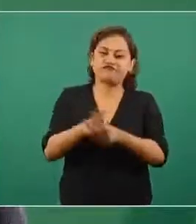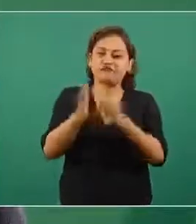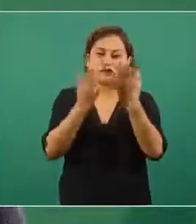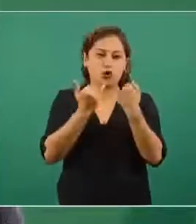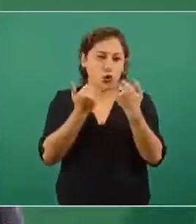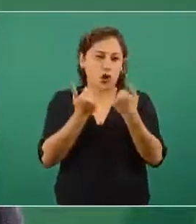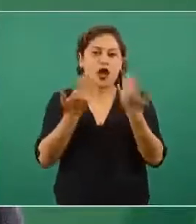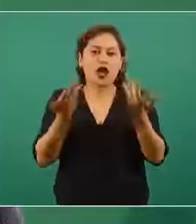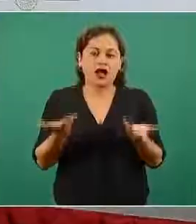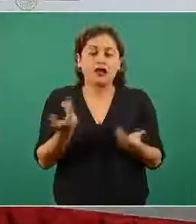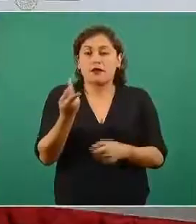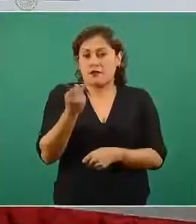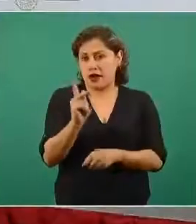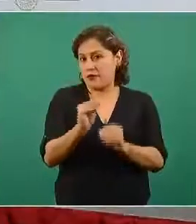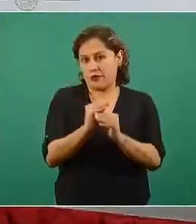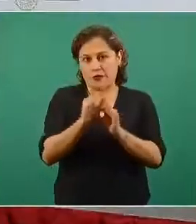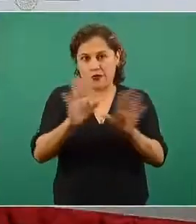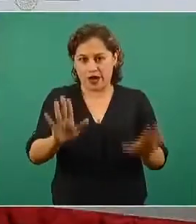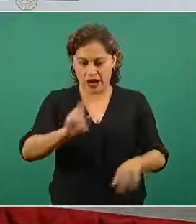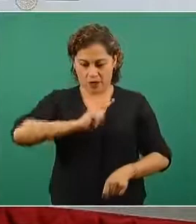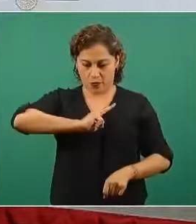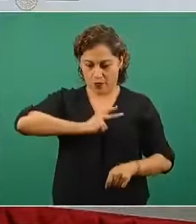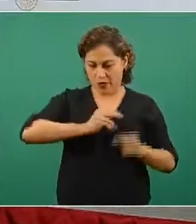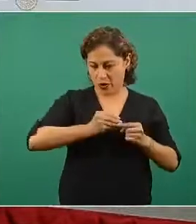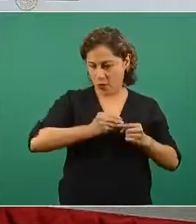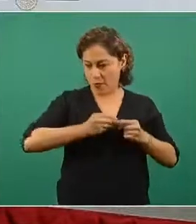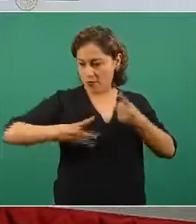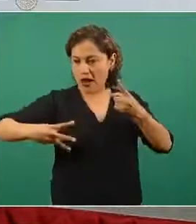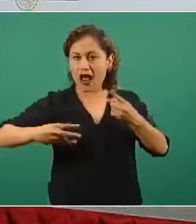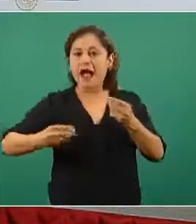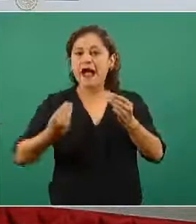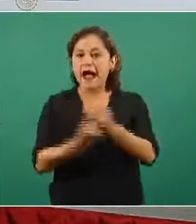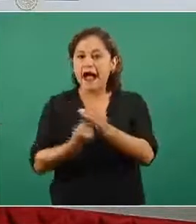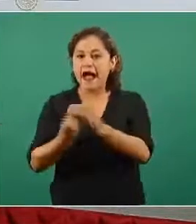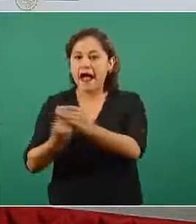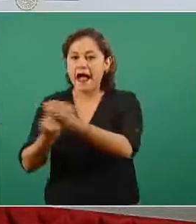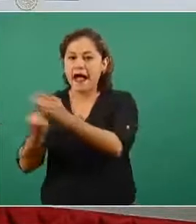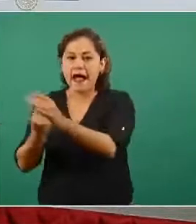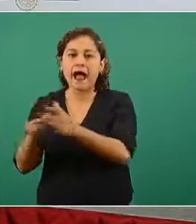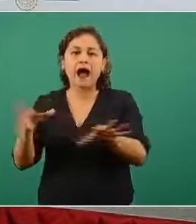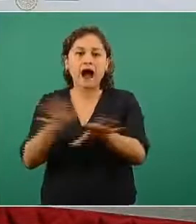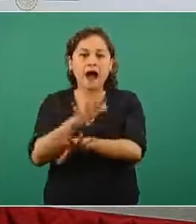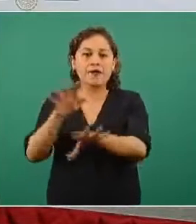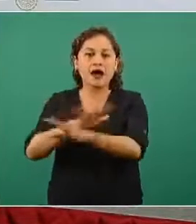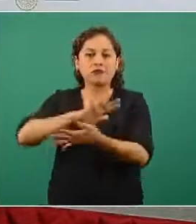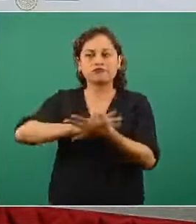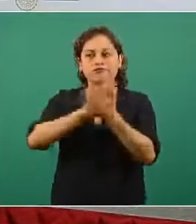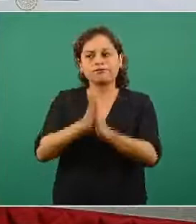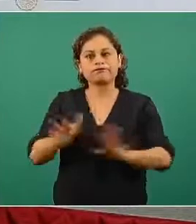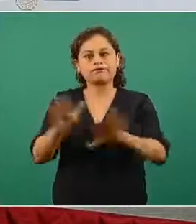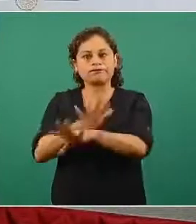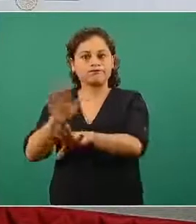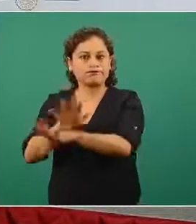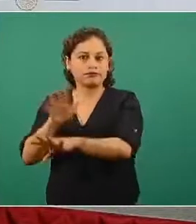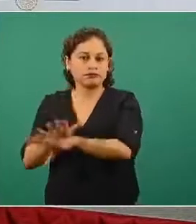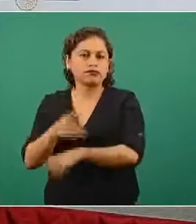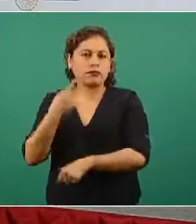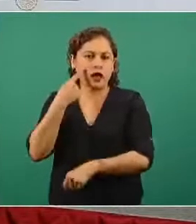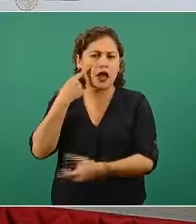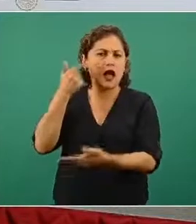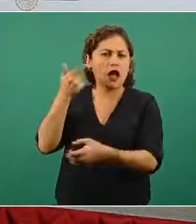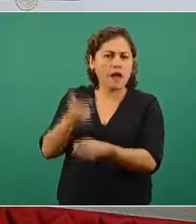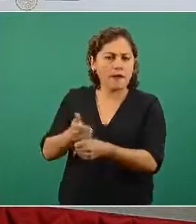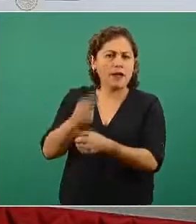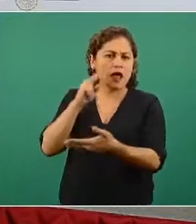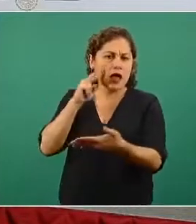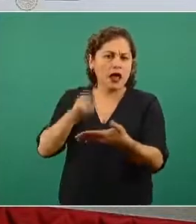medida lógicamente que una variante incremente su transmisibilidad y por lo tanto genere más casos, como hemos visto estos porcentajes del